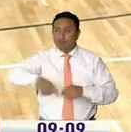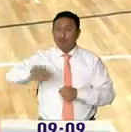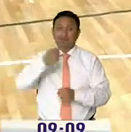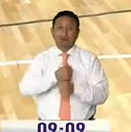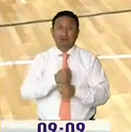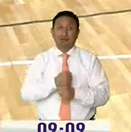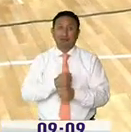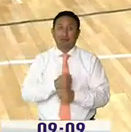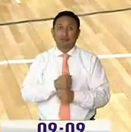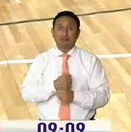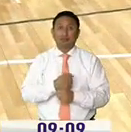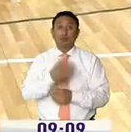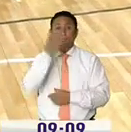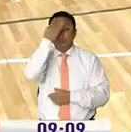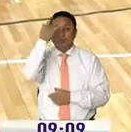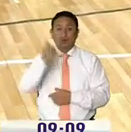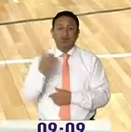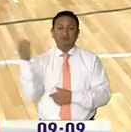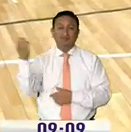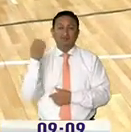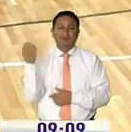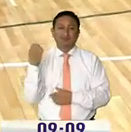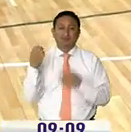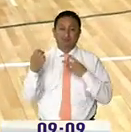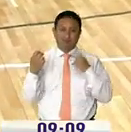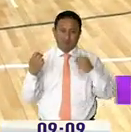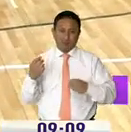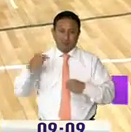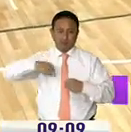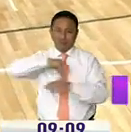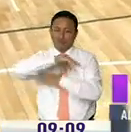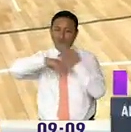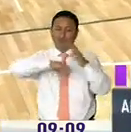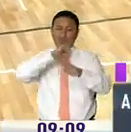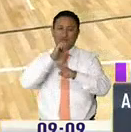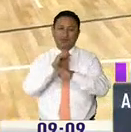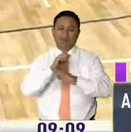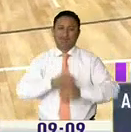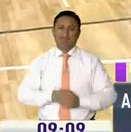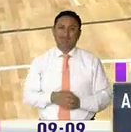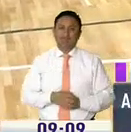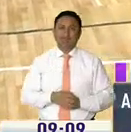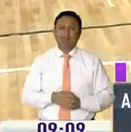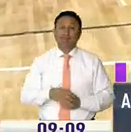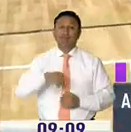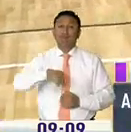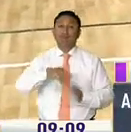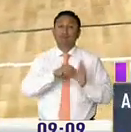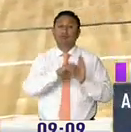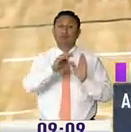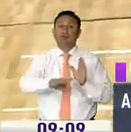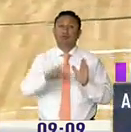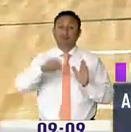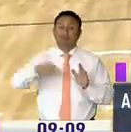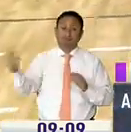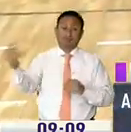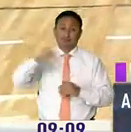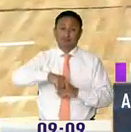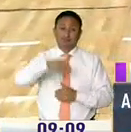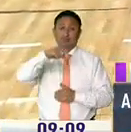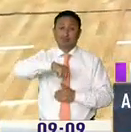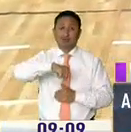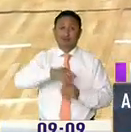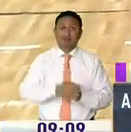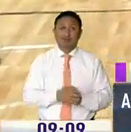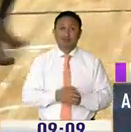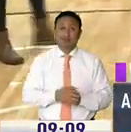trabajar por este estado de emergencia sanitaria que vive todo el país. Estas donaciones llegan por parte de la ciudadanía